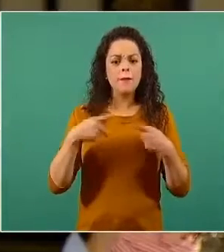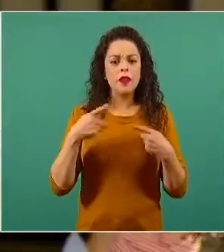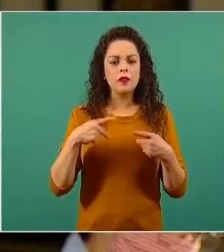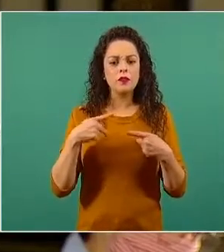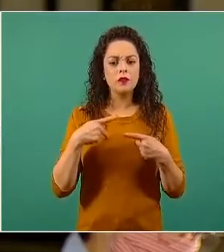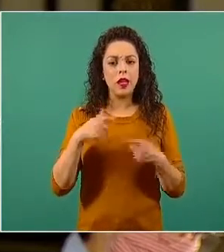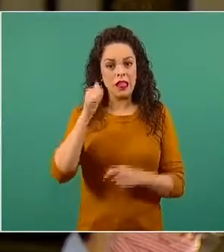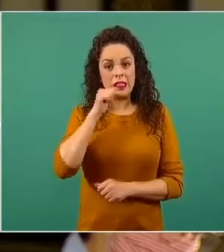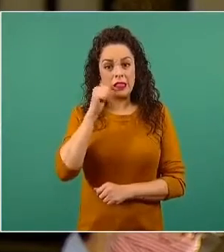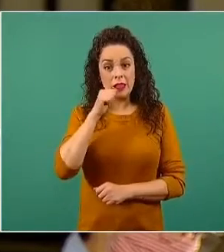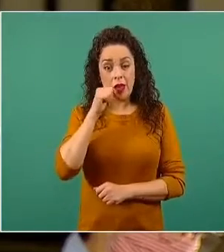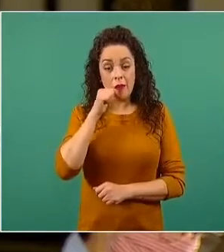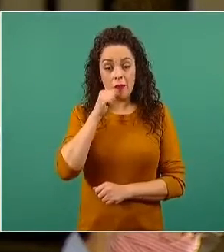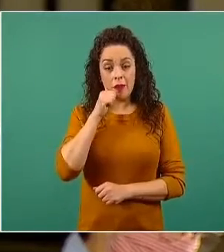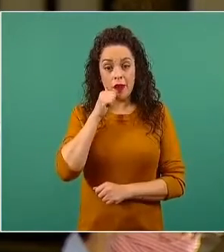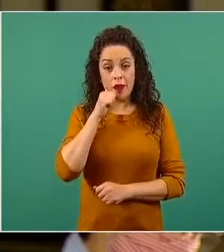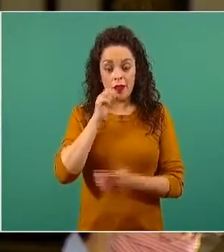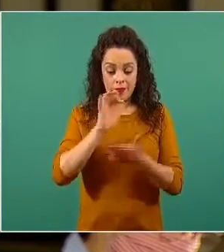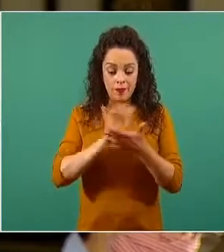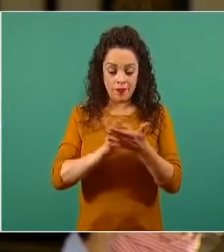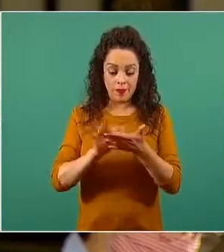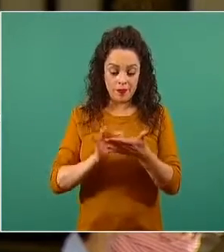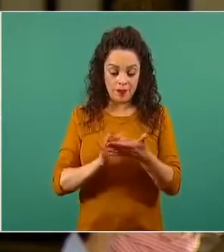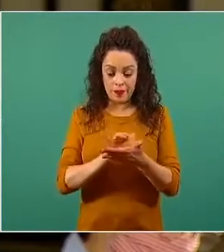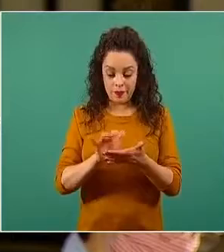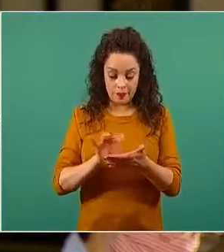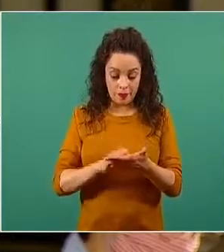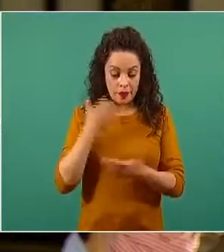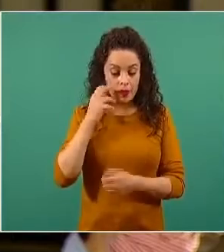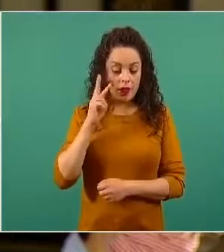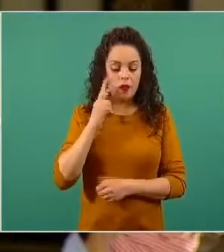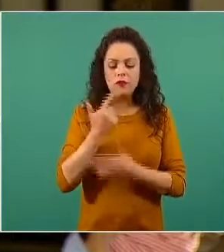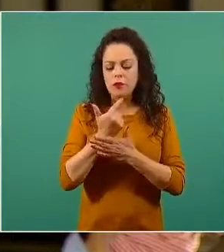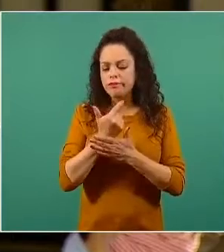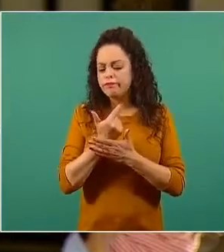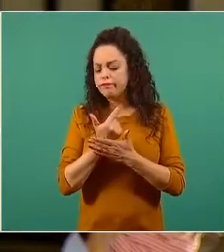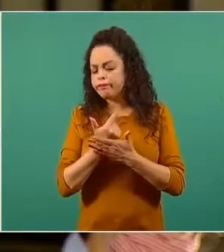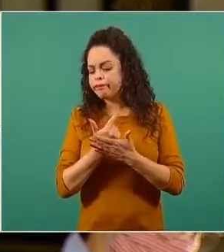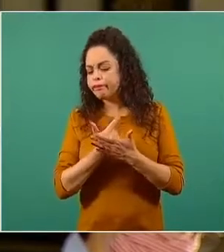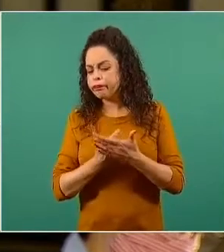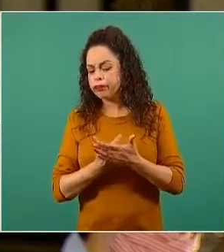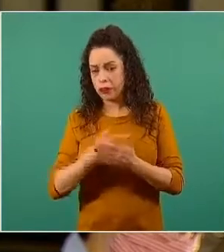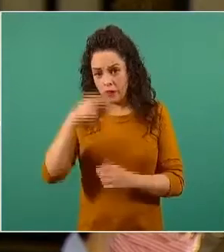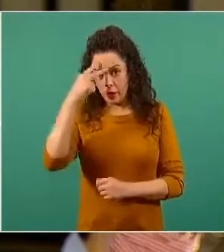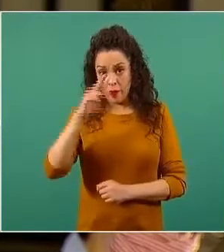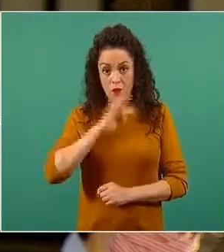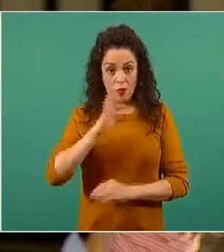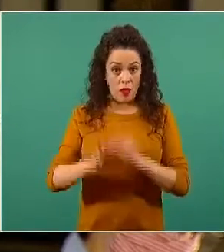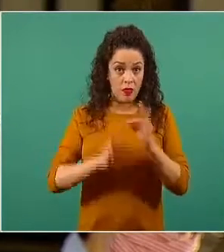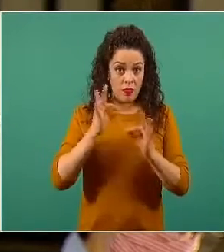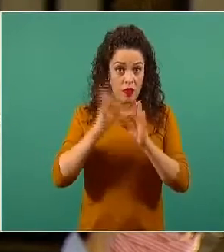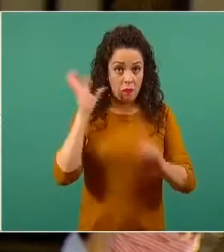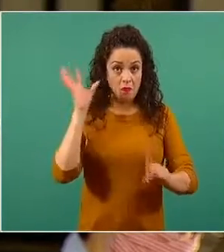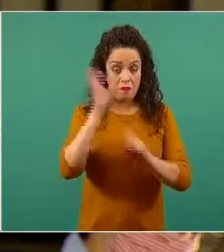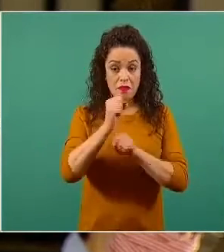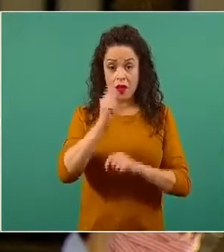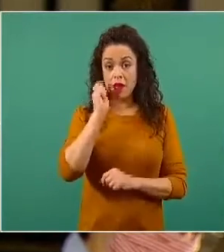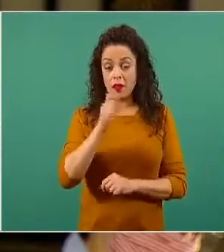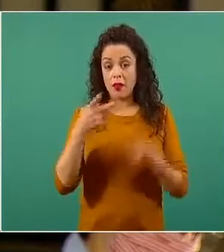la calculadora y hacían cuentas de que México, para poder cumplir con la meta de vacunación de toda la